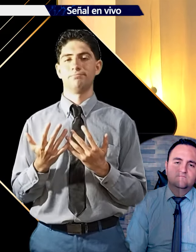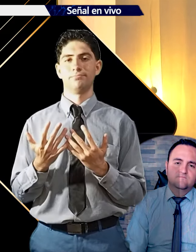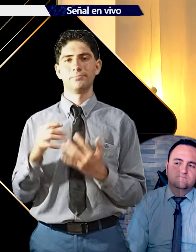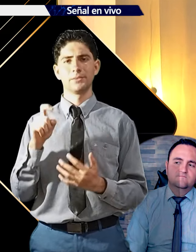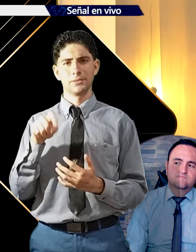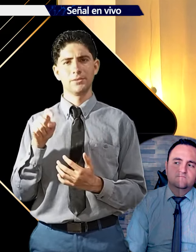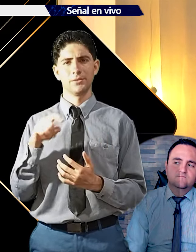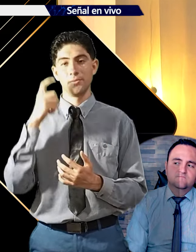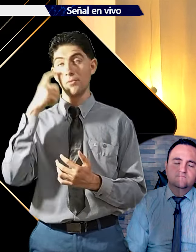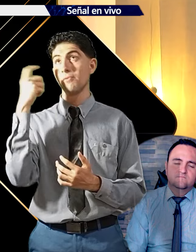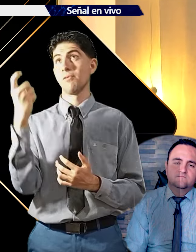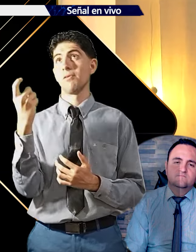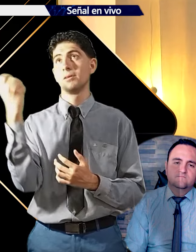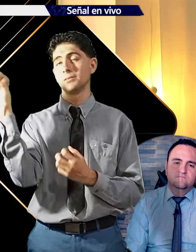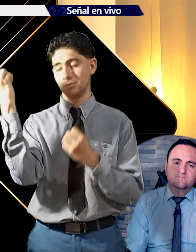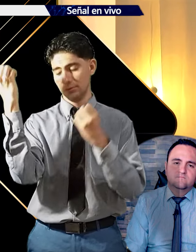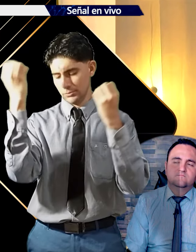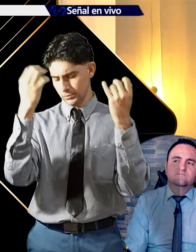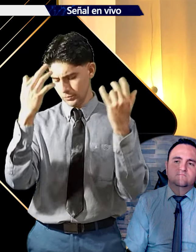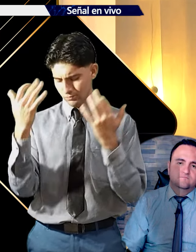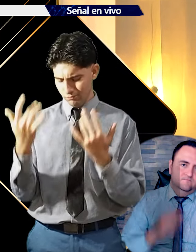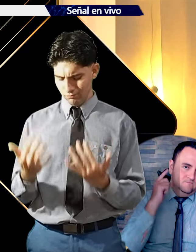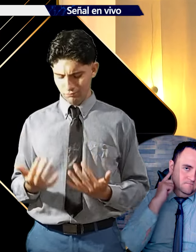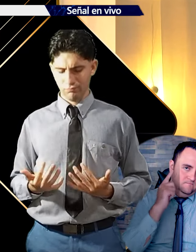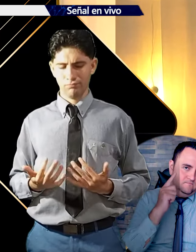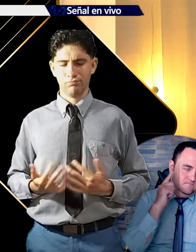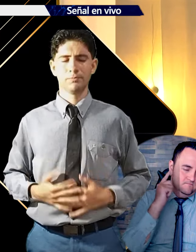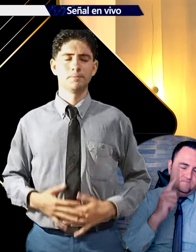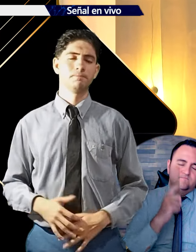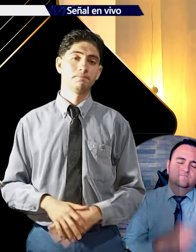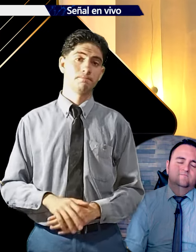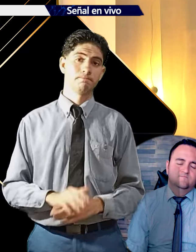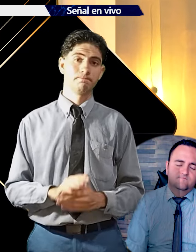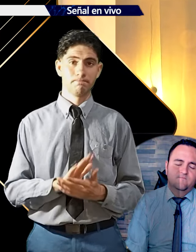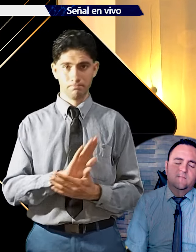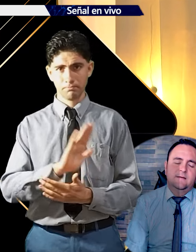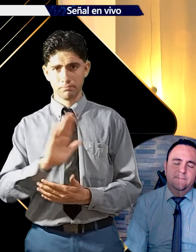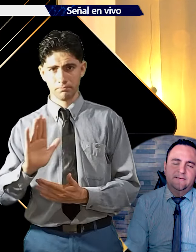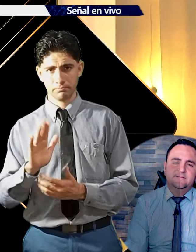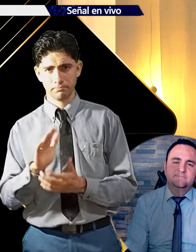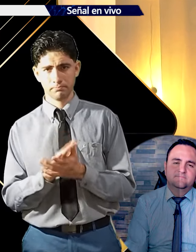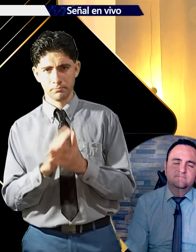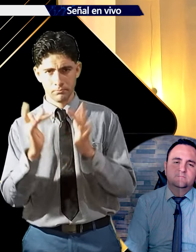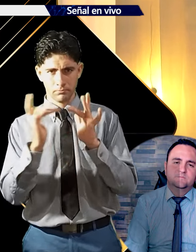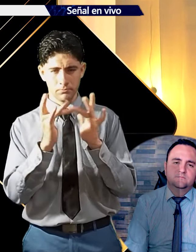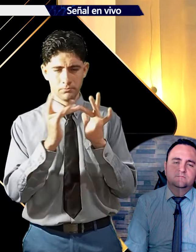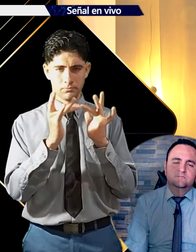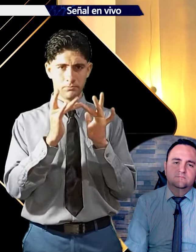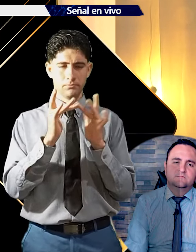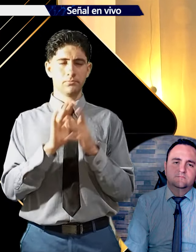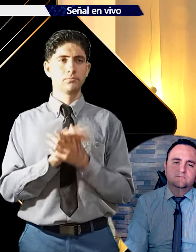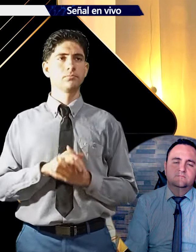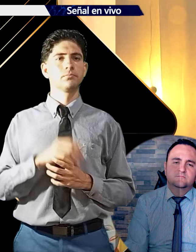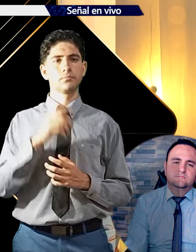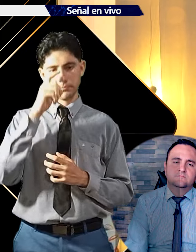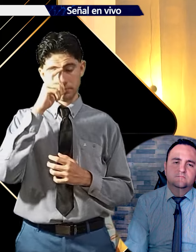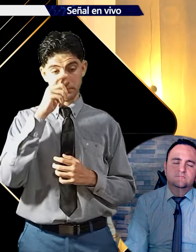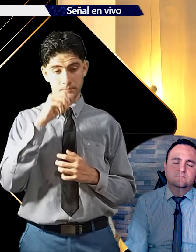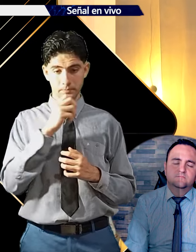por ende que si uno no busca a Dios, está perdido, está acabado. Amigos que están aquí esta